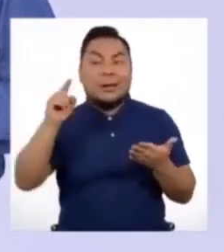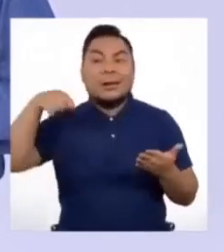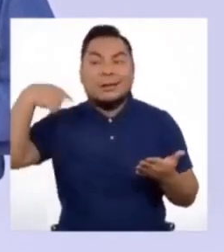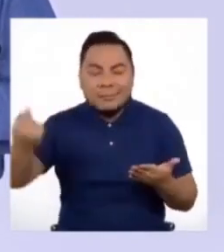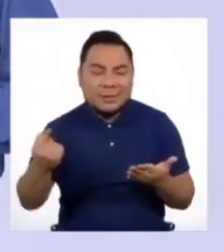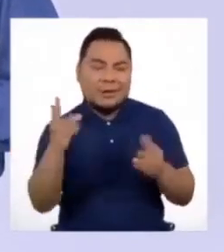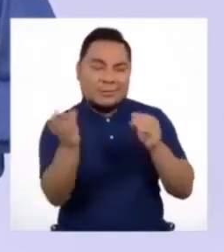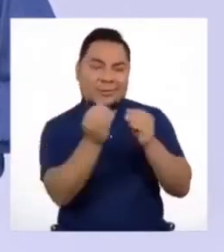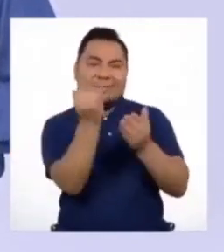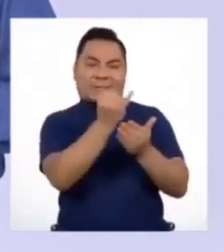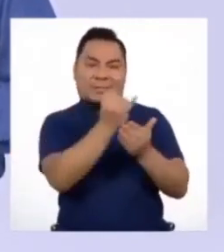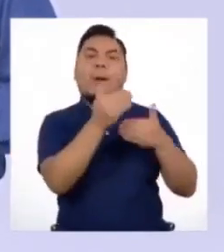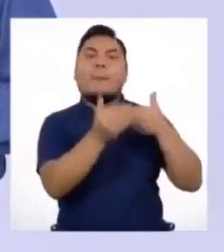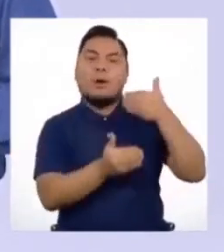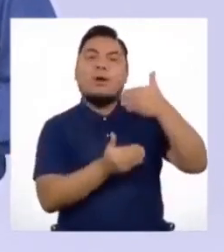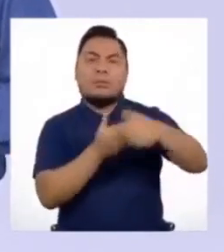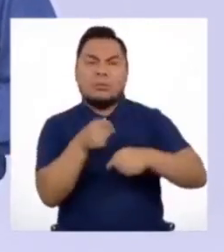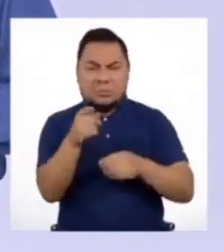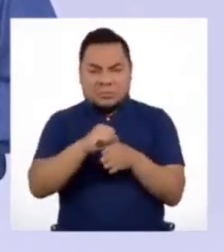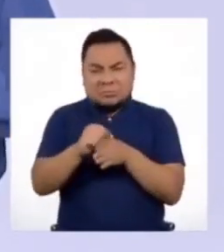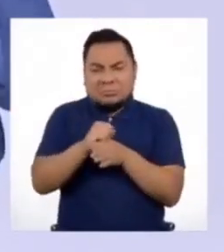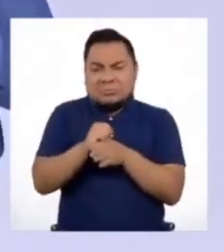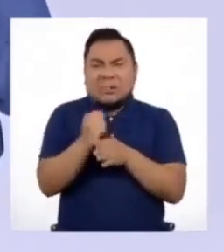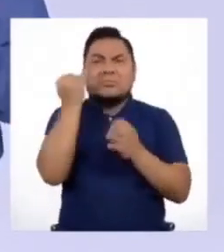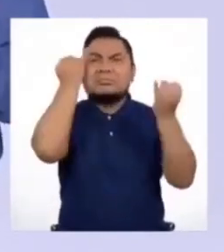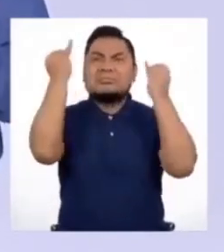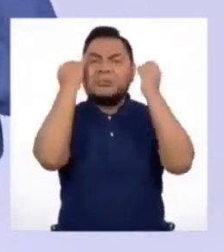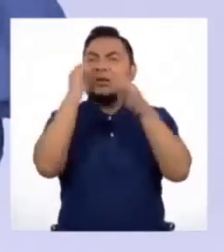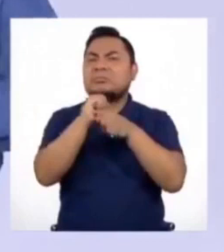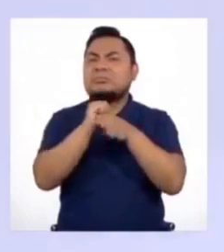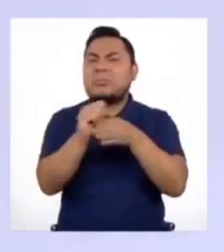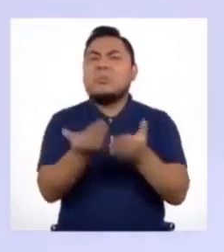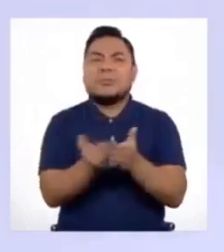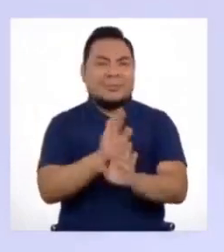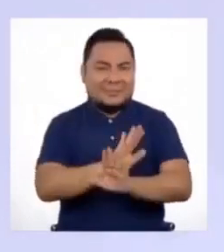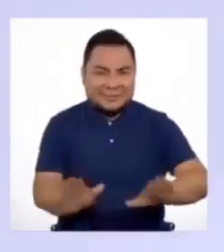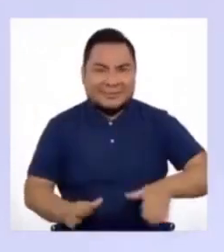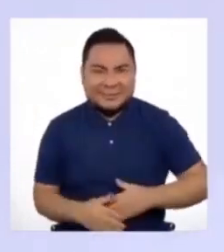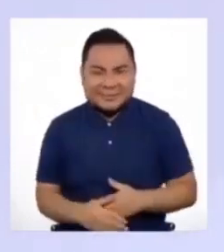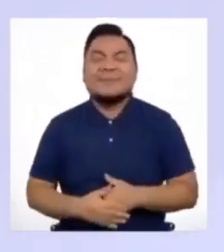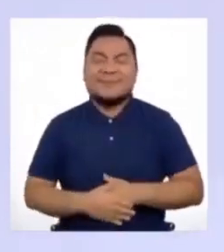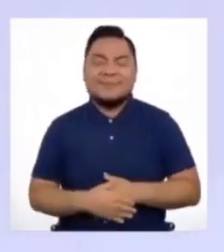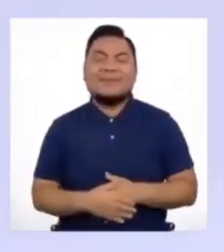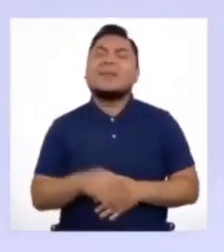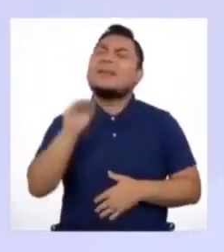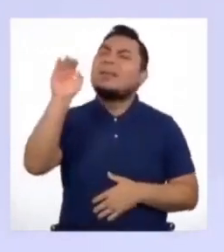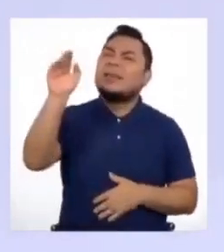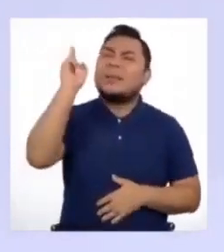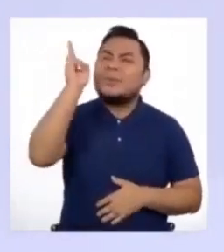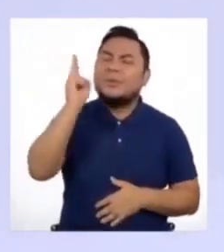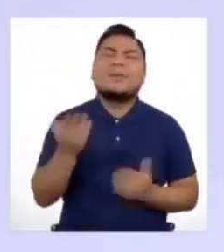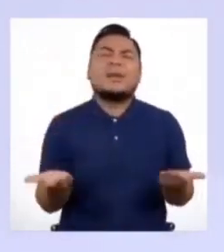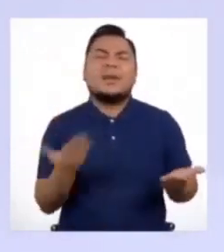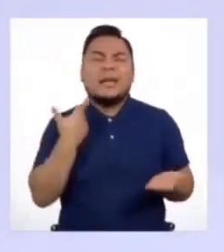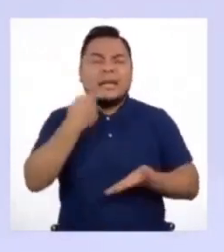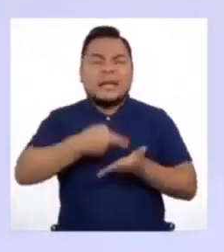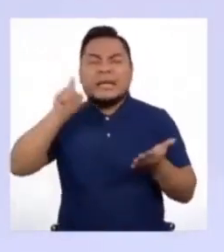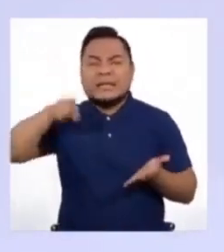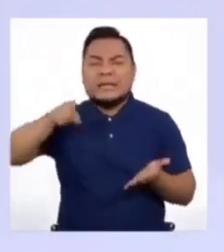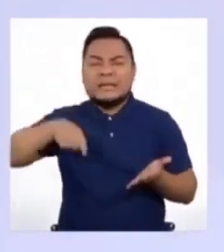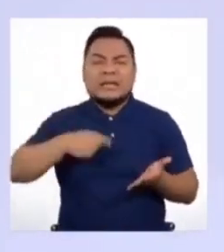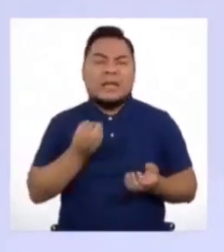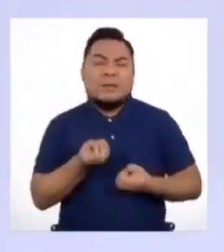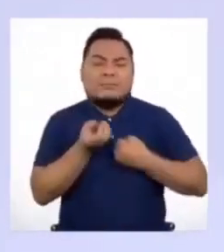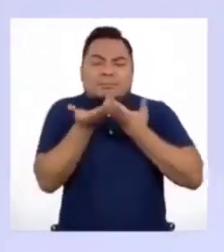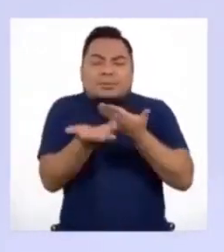siguiente semana. Aprovecha para ensayar algunas ideas que quieras probar. Profe, entonces, ¿qué podemos decir que necesitamos para expresar